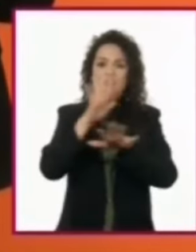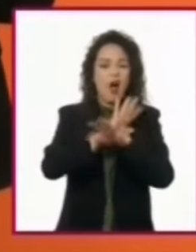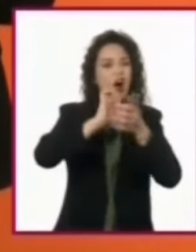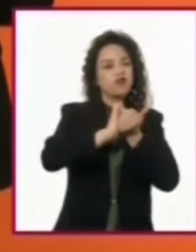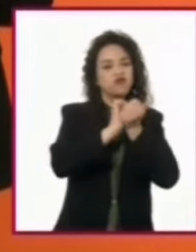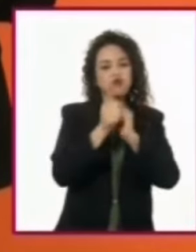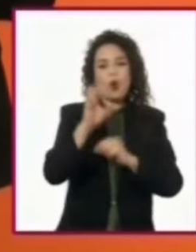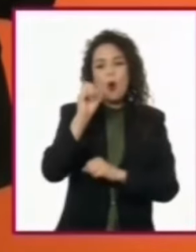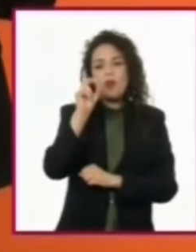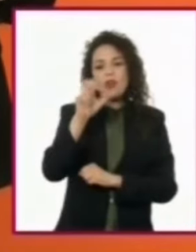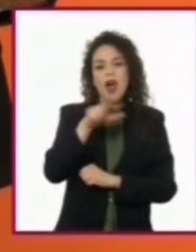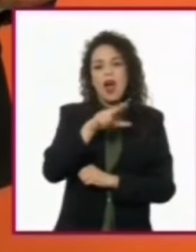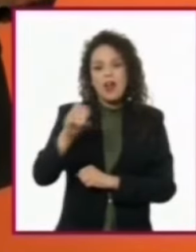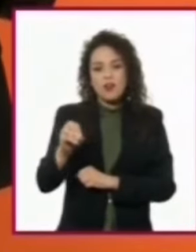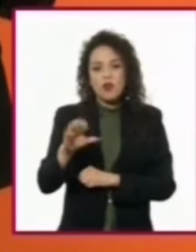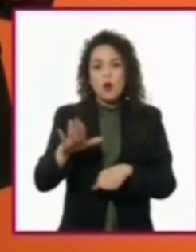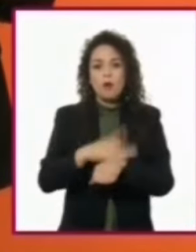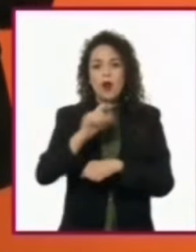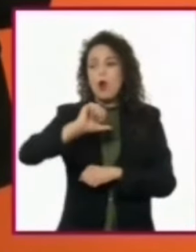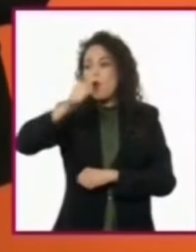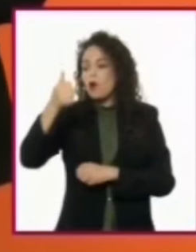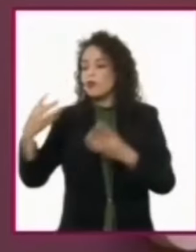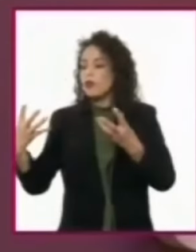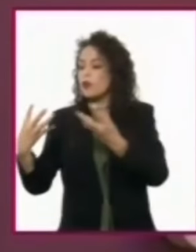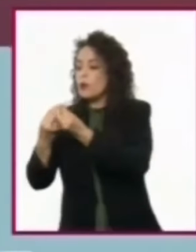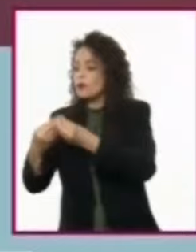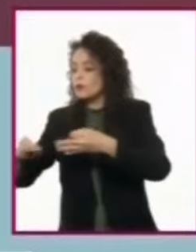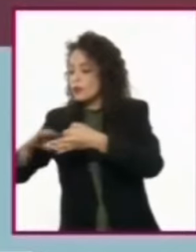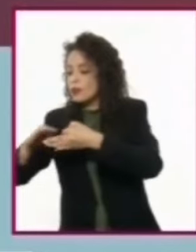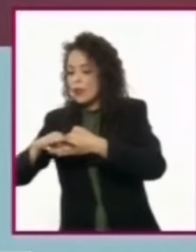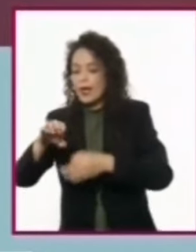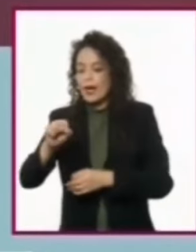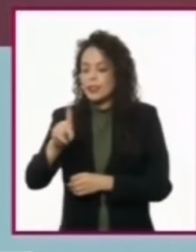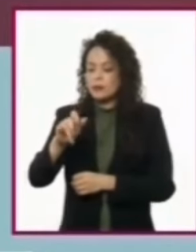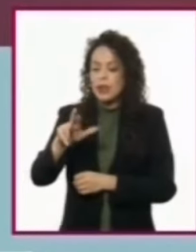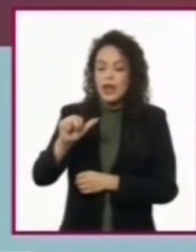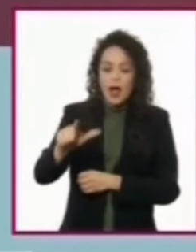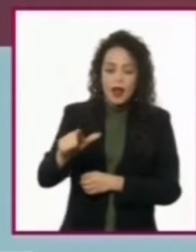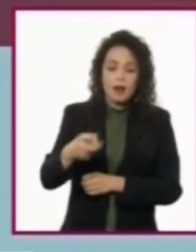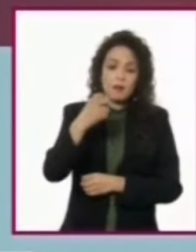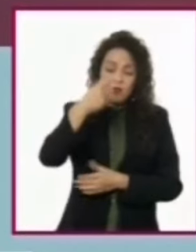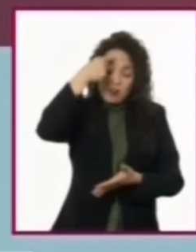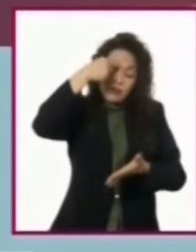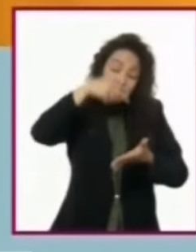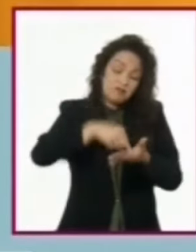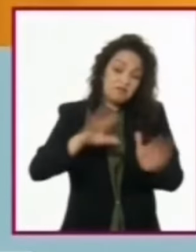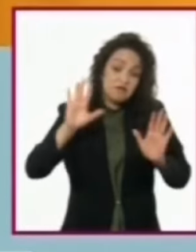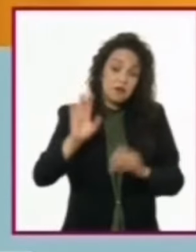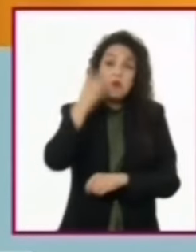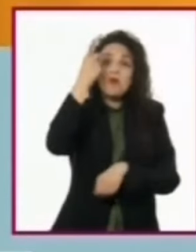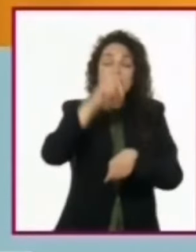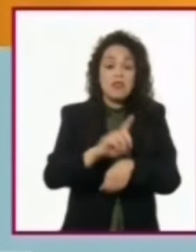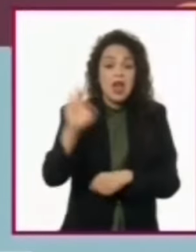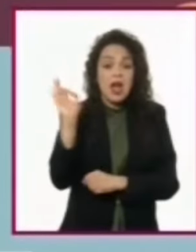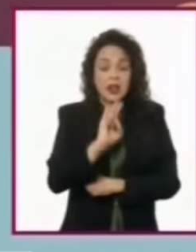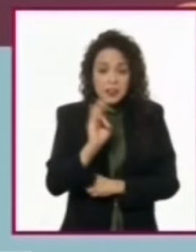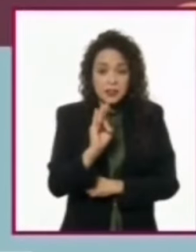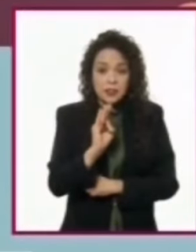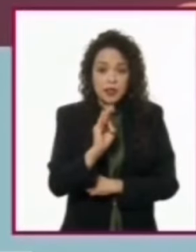con daños aparentes de las galaxias espirales, y se estima que en algún momento las galaxias